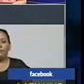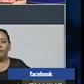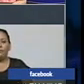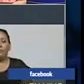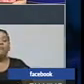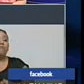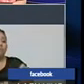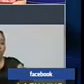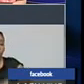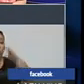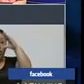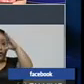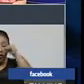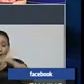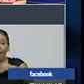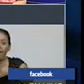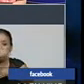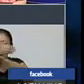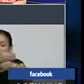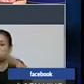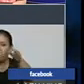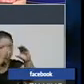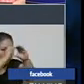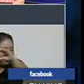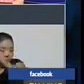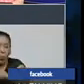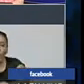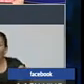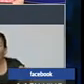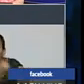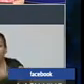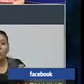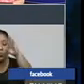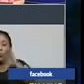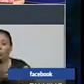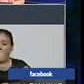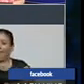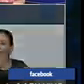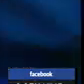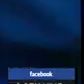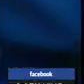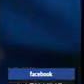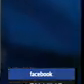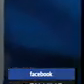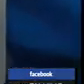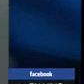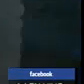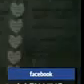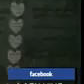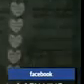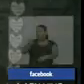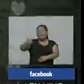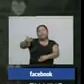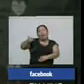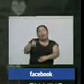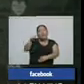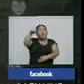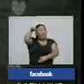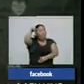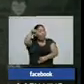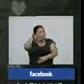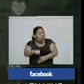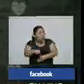Buenas noches compañeros en los estudios y amigos televidentes. En efecto, como ustedes ya lo mencionaban, son 11 años que hoy se cumplen de esta